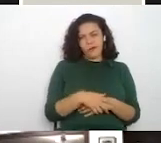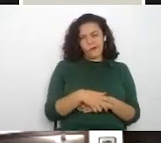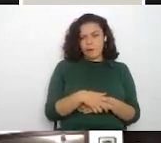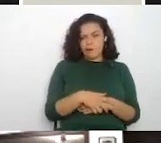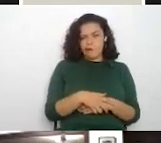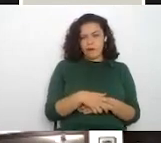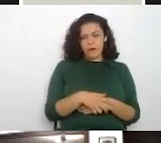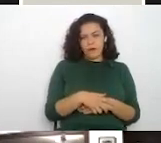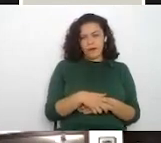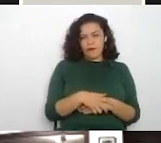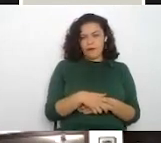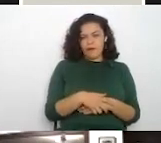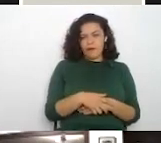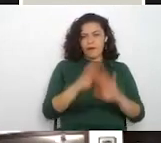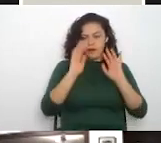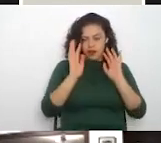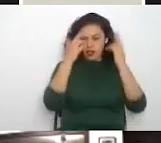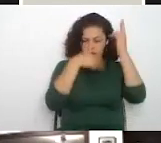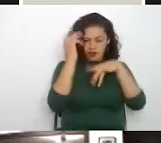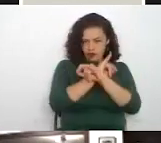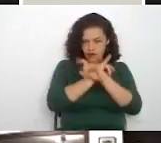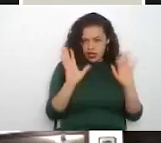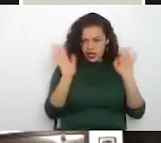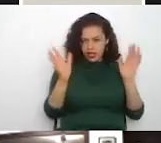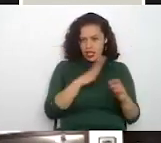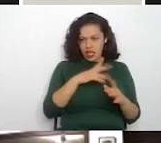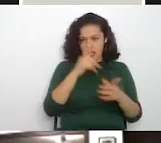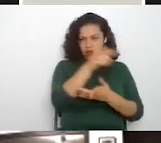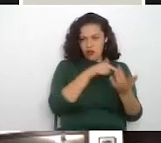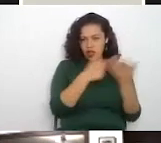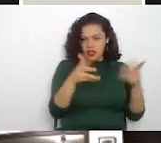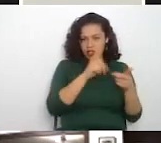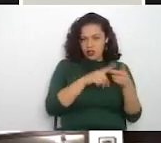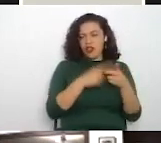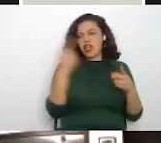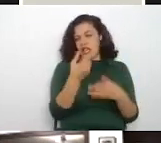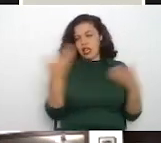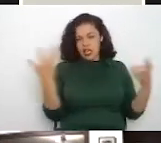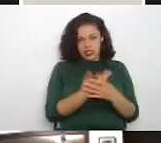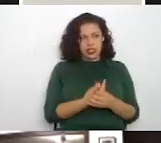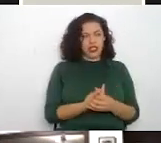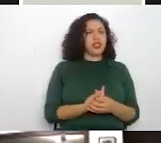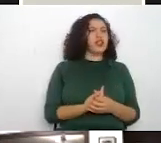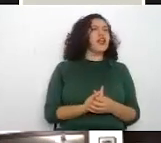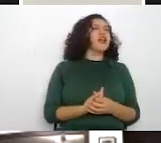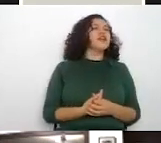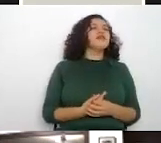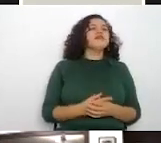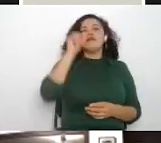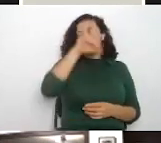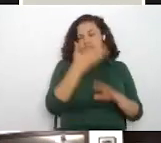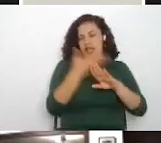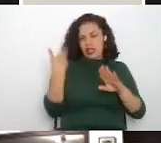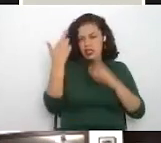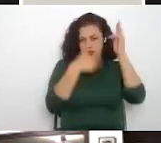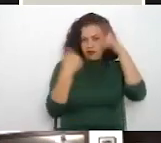que tenemos esta parte del análisis de la información, de dónde se hace, por qué se hace, también y todo lo que vimos atrás, nos vamos a